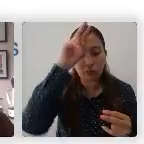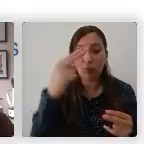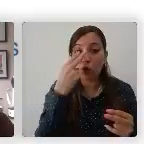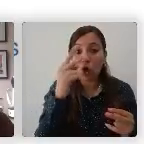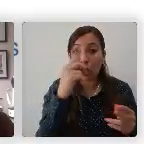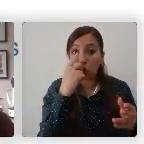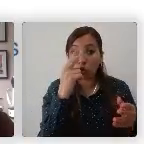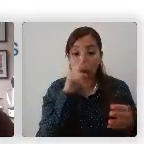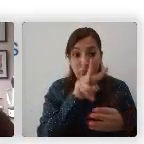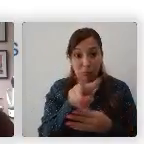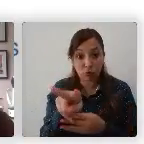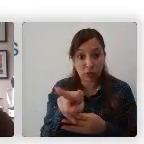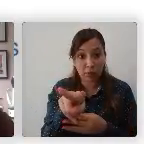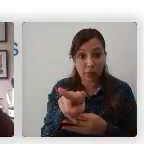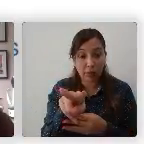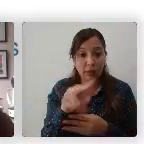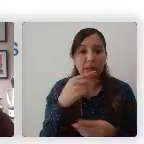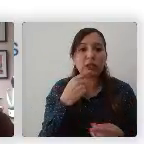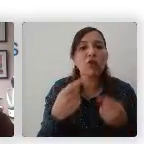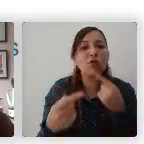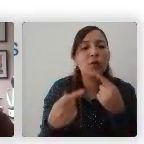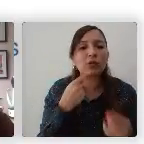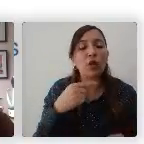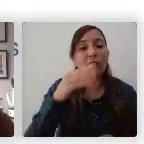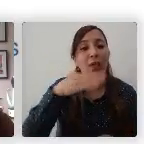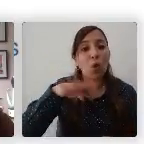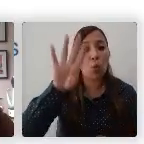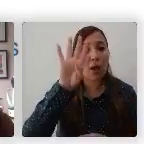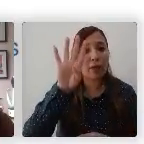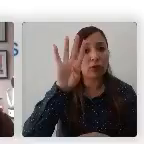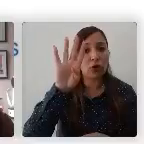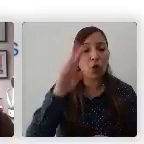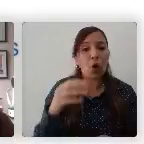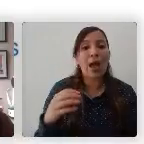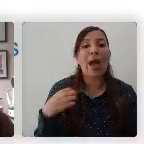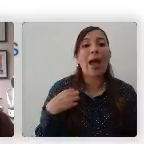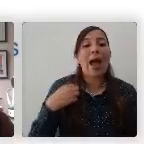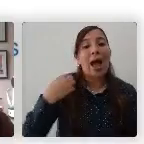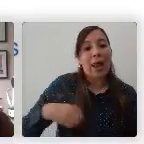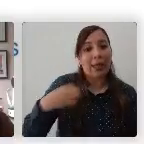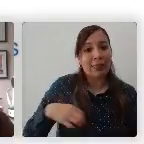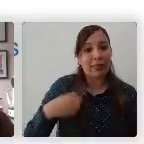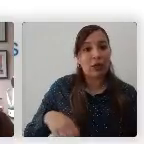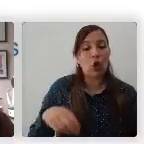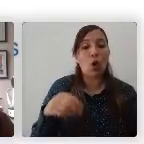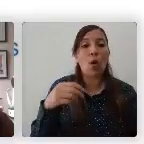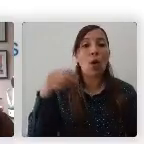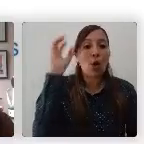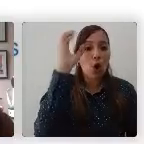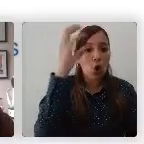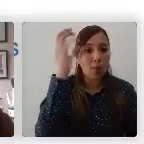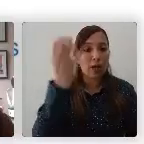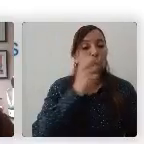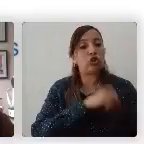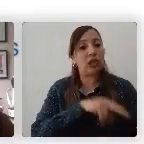presentar adelante parte de estos cuatro estudios argentinos colombianos chilenos españoles que realizarían